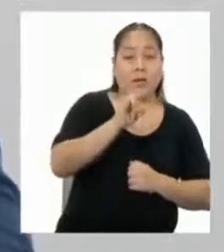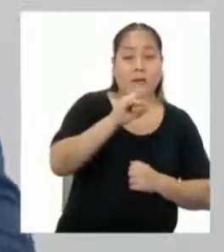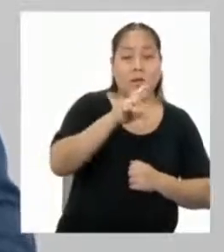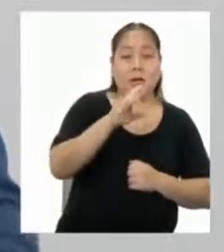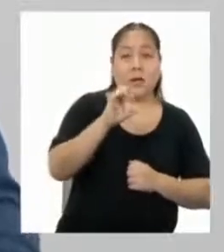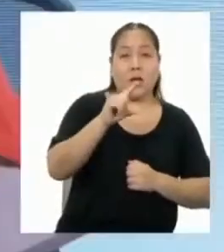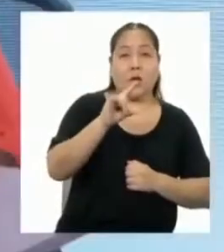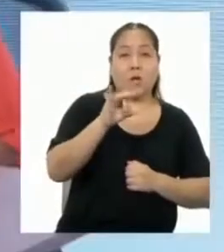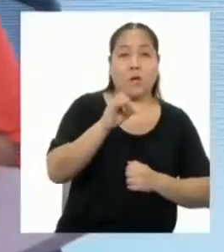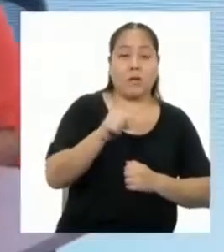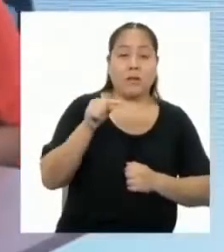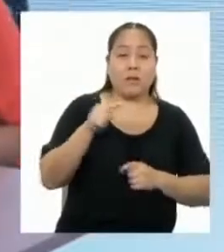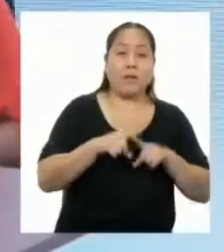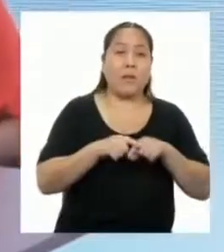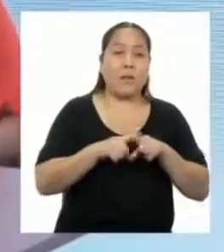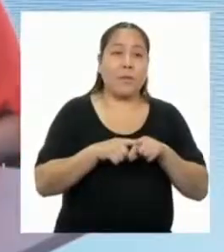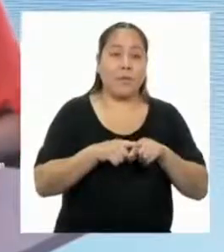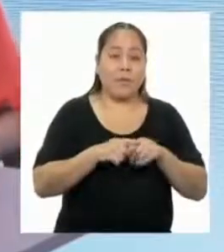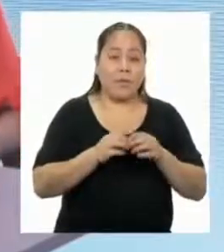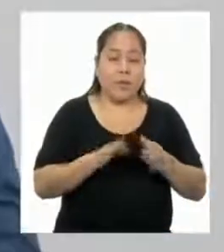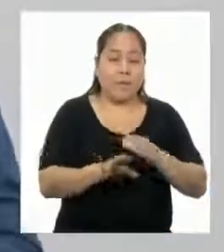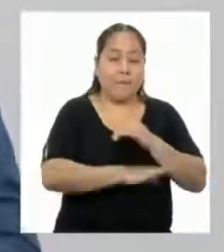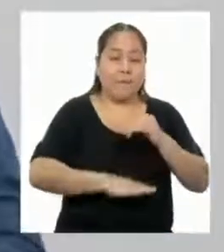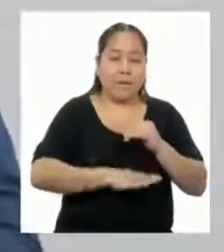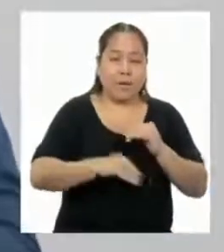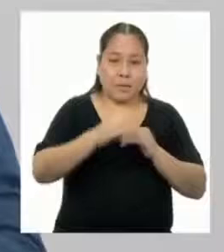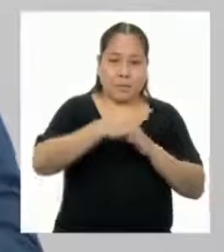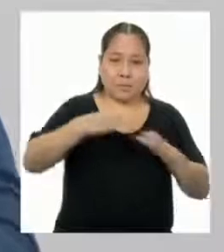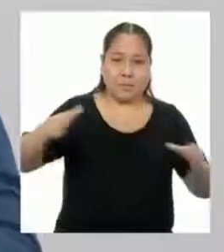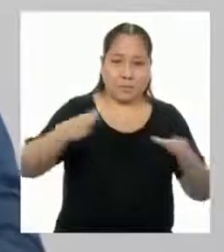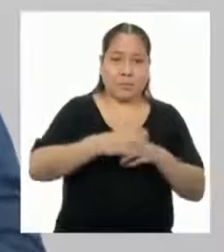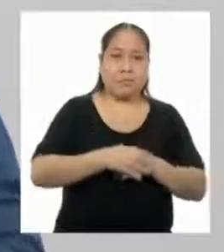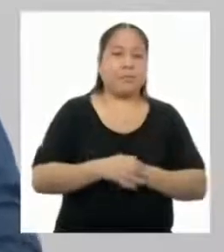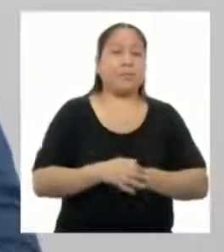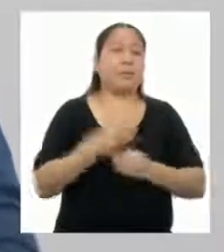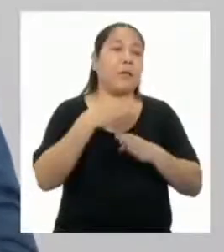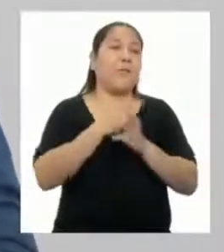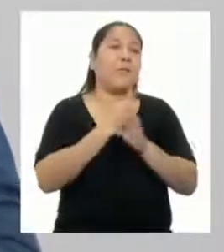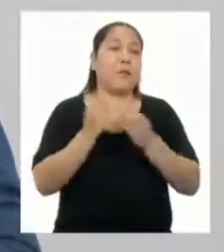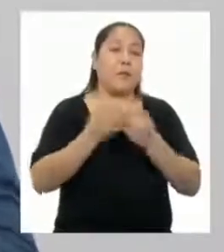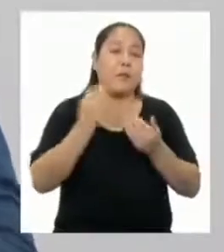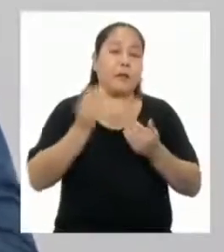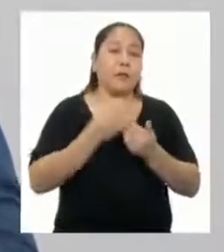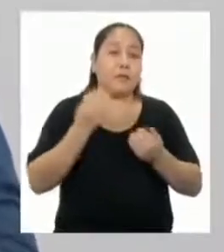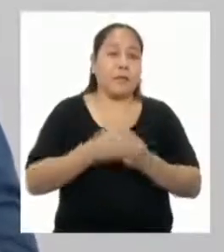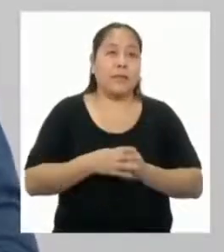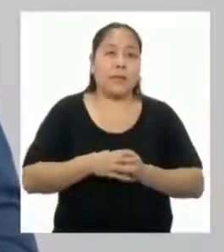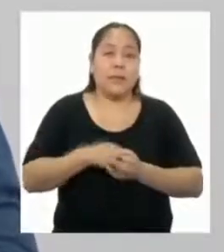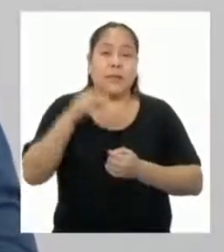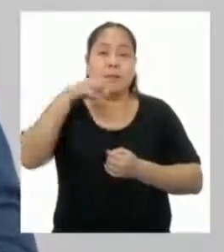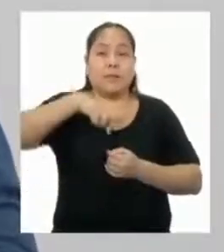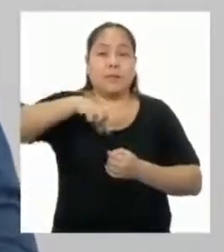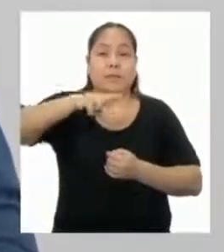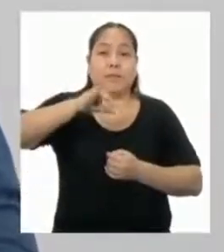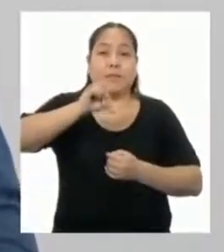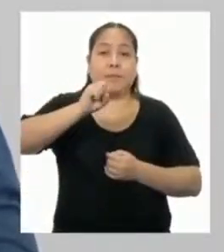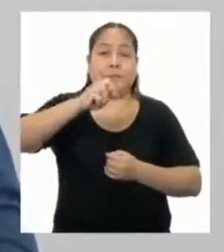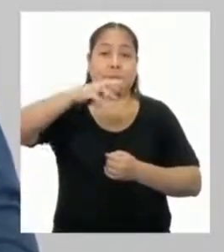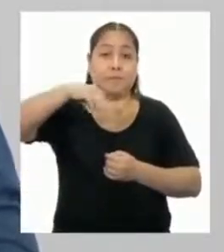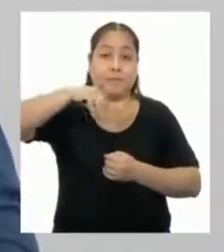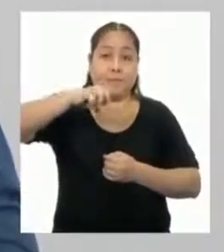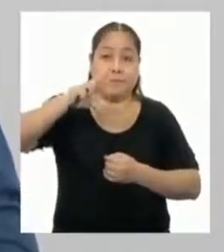lados de sus bases. O sea... En un lenguaje sencillo, diremos que los prismas